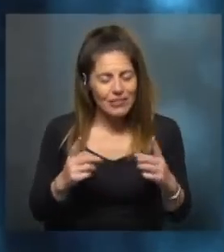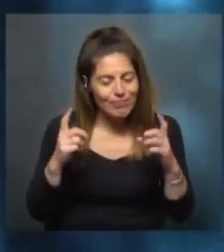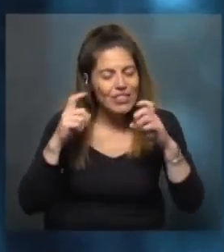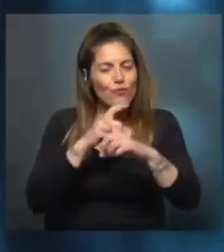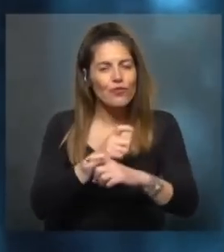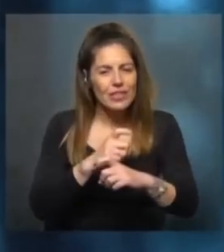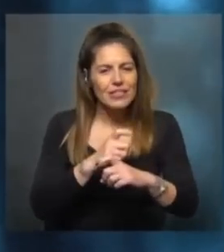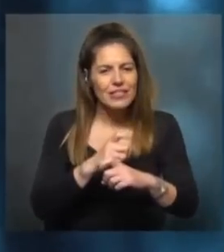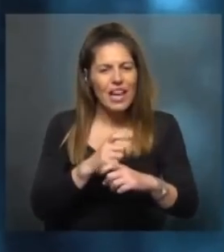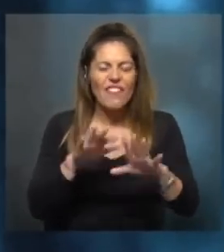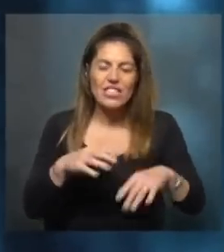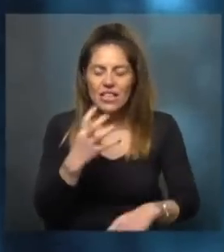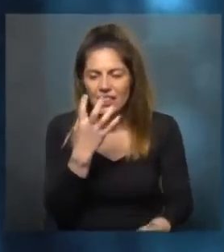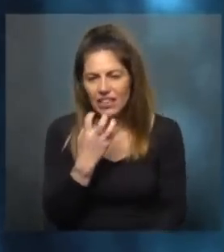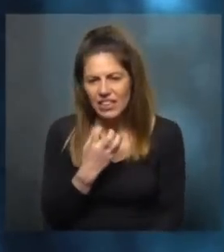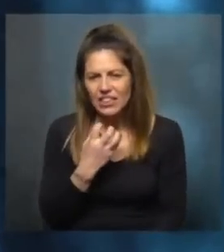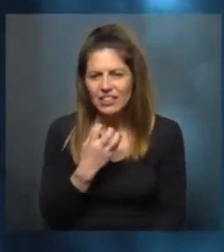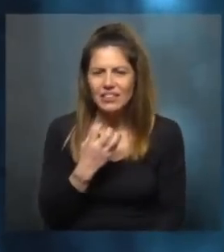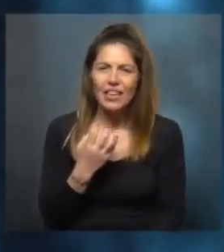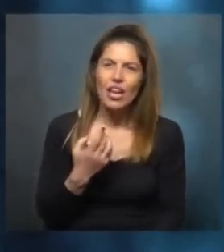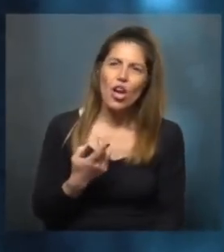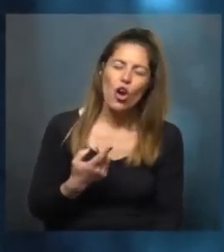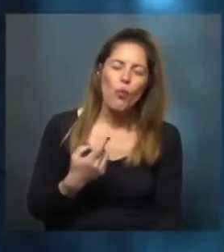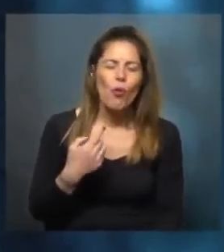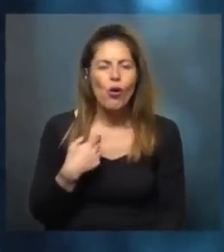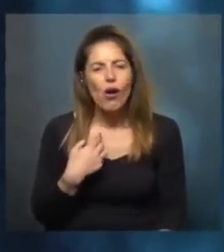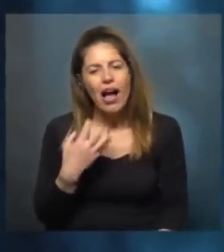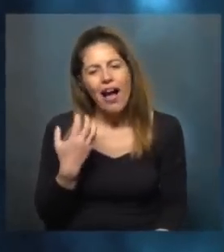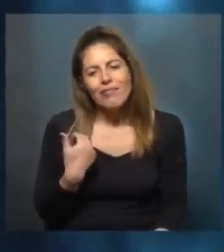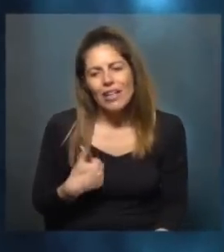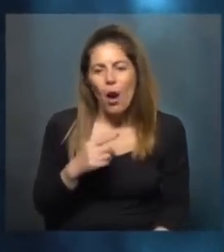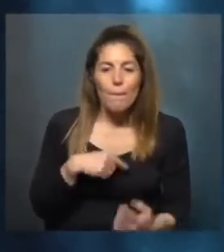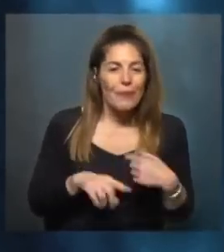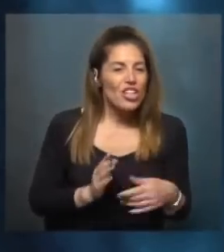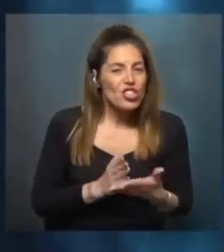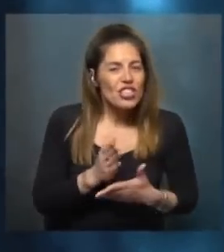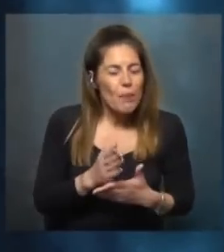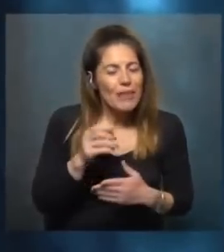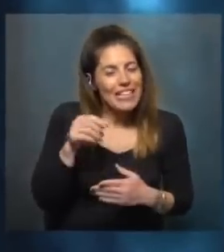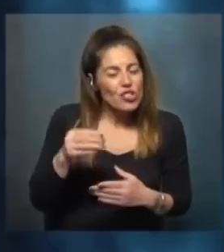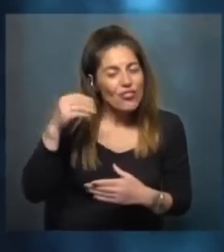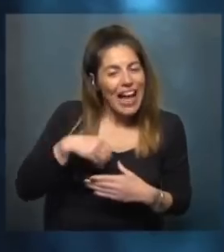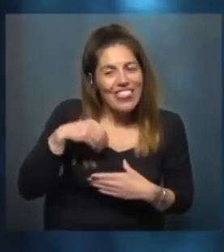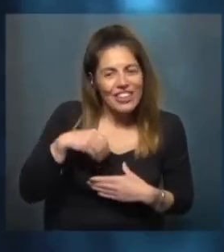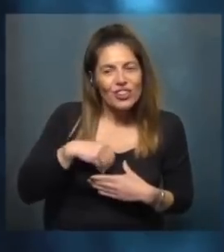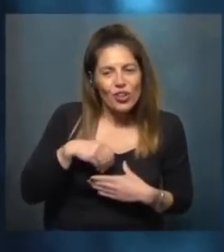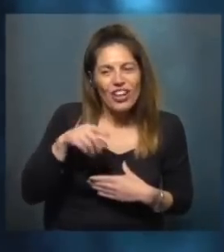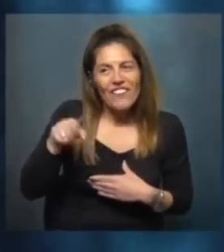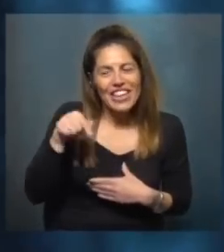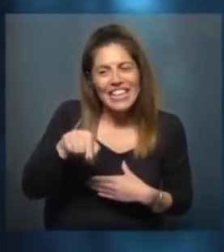que que tiendo a estar triste o que soy melancólica eso es verdad Pero siempre tengo como esa Chispita que creo que viene de ahí de